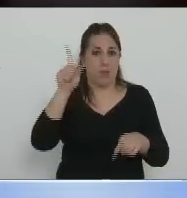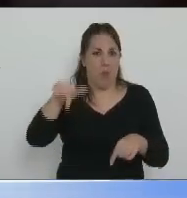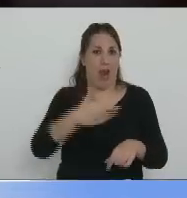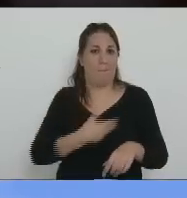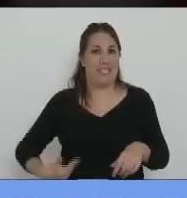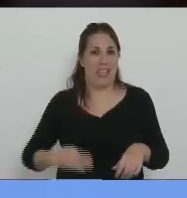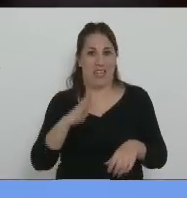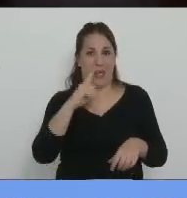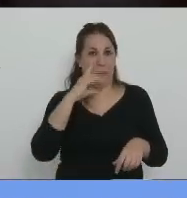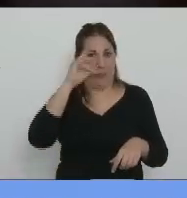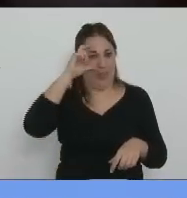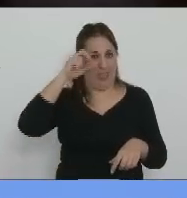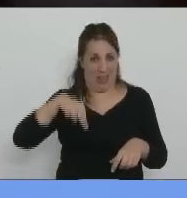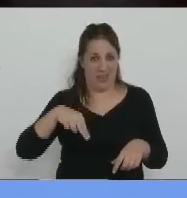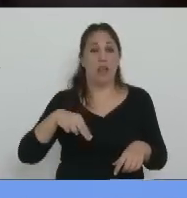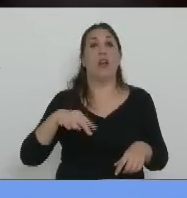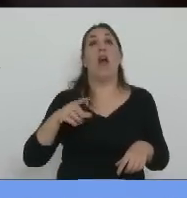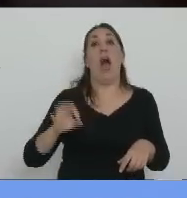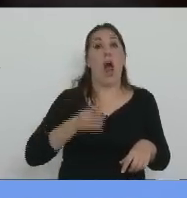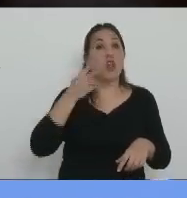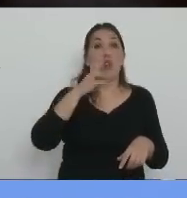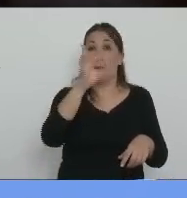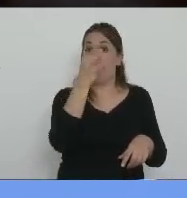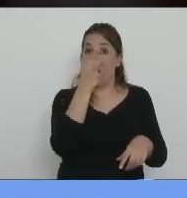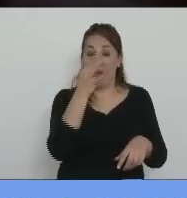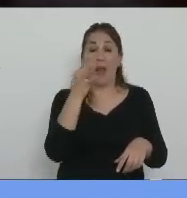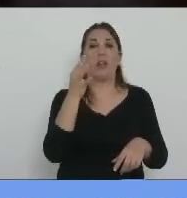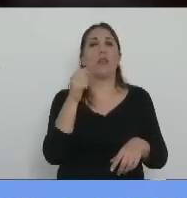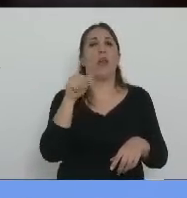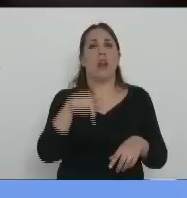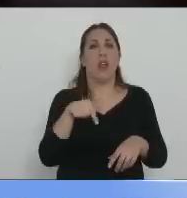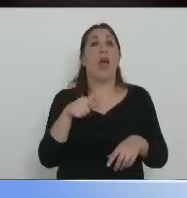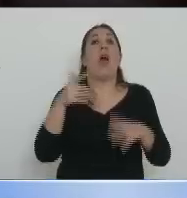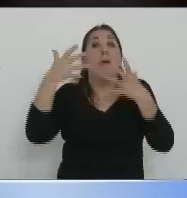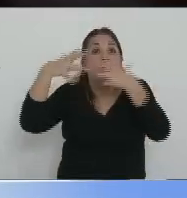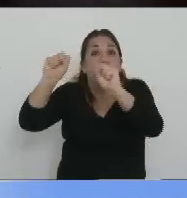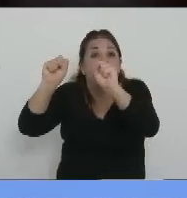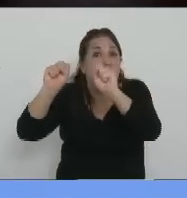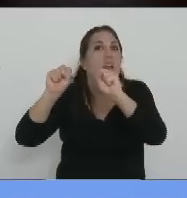en el año 2020 lograron ubicar en el exterior